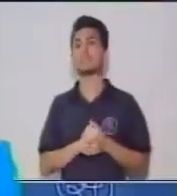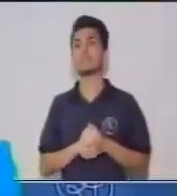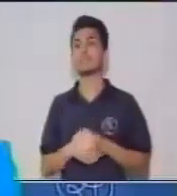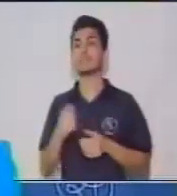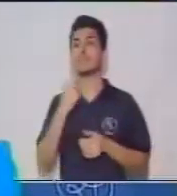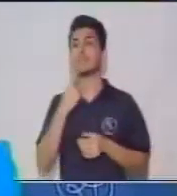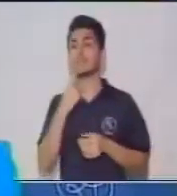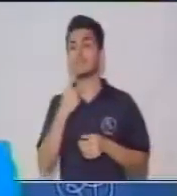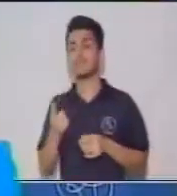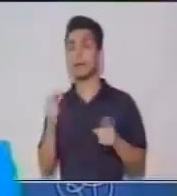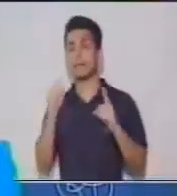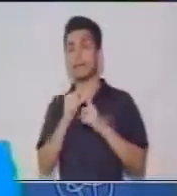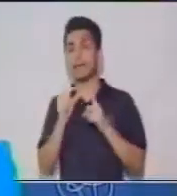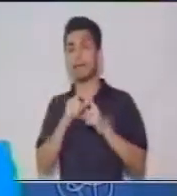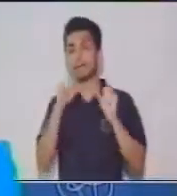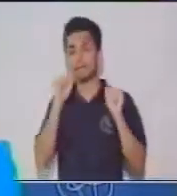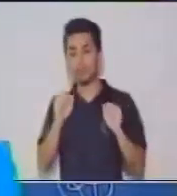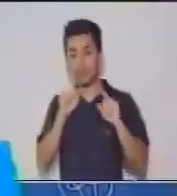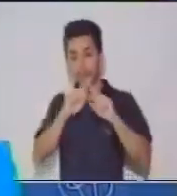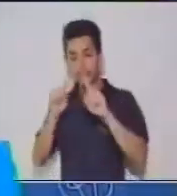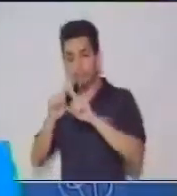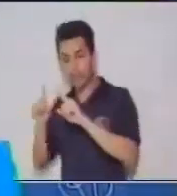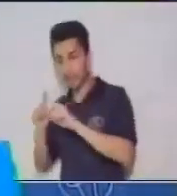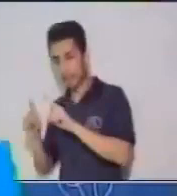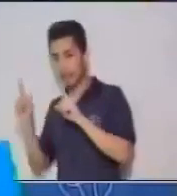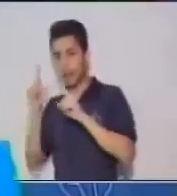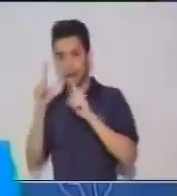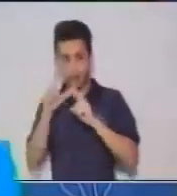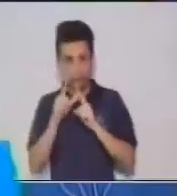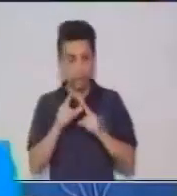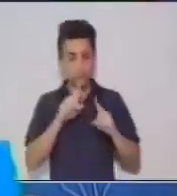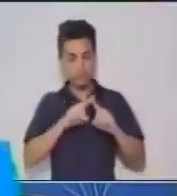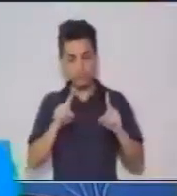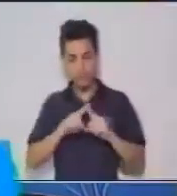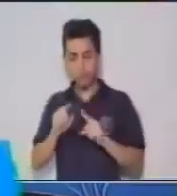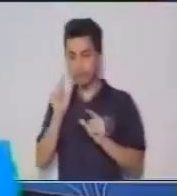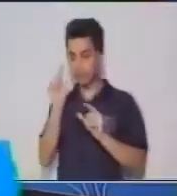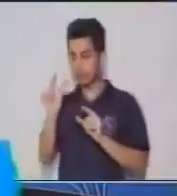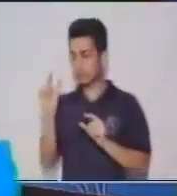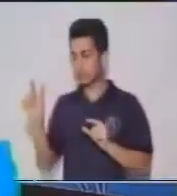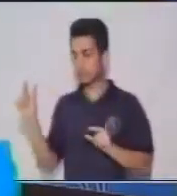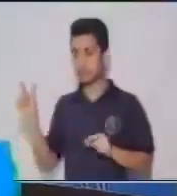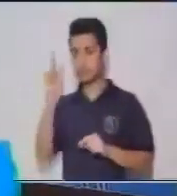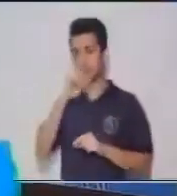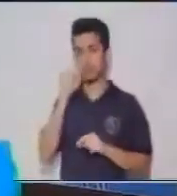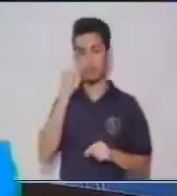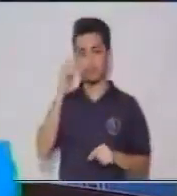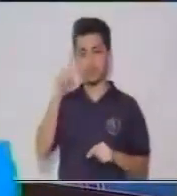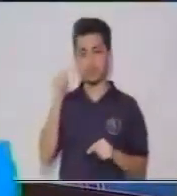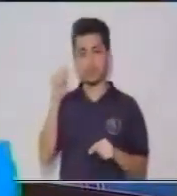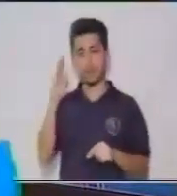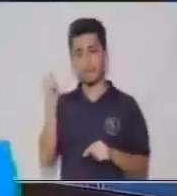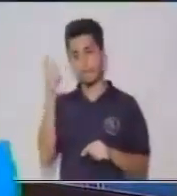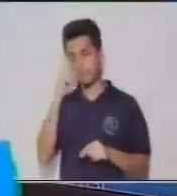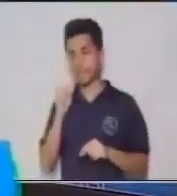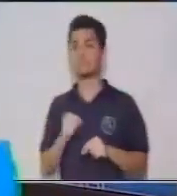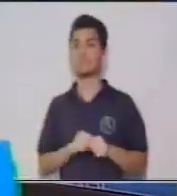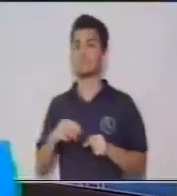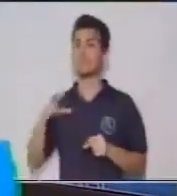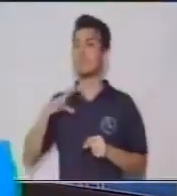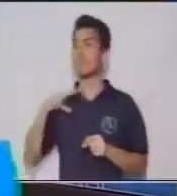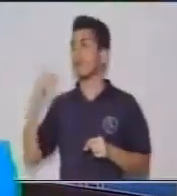que las palabras pueden separarse en letras y sílabas. Y tenemos en ellas lo que son